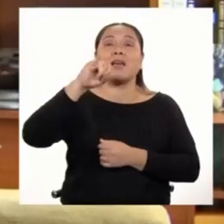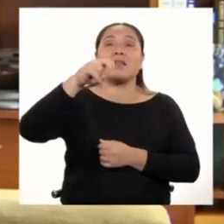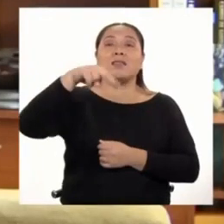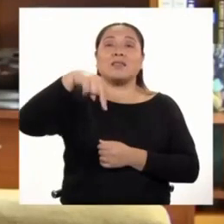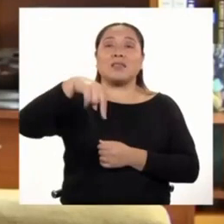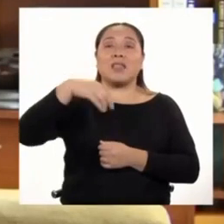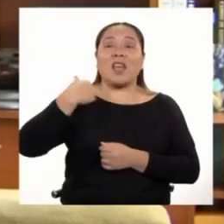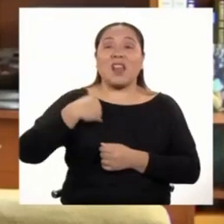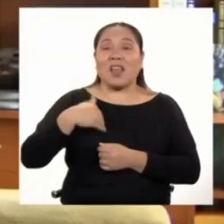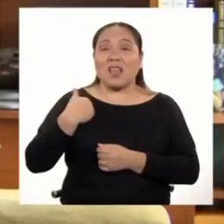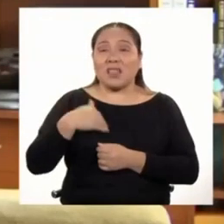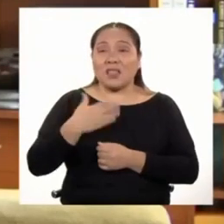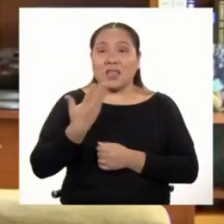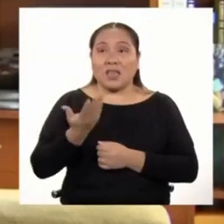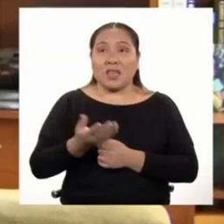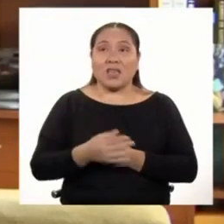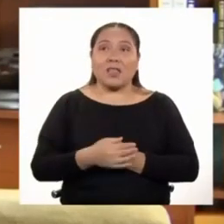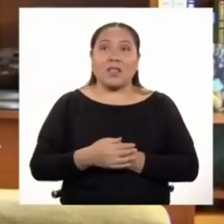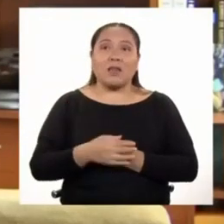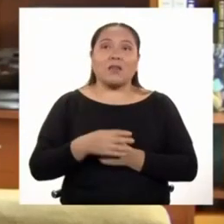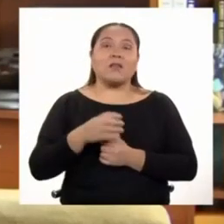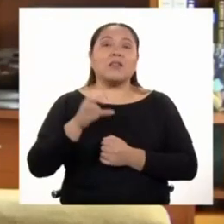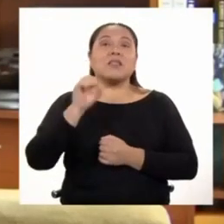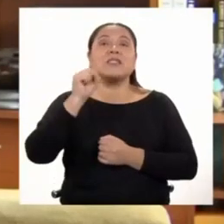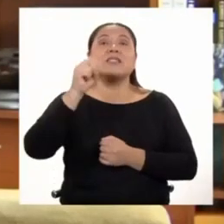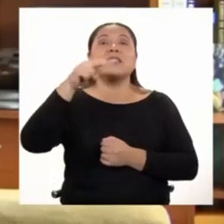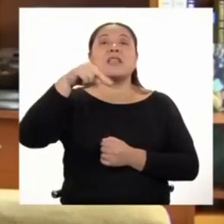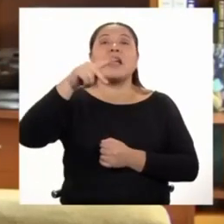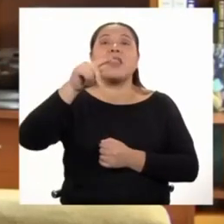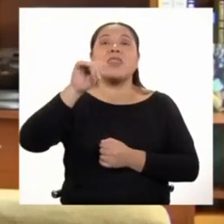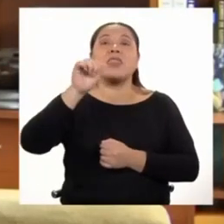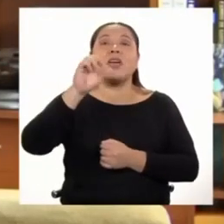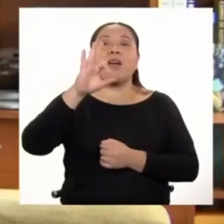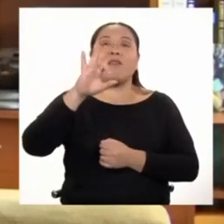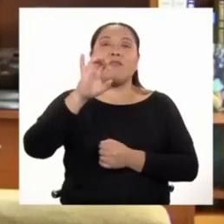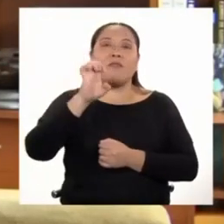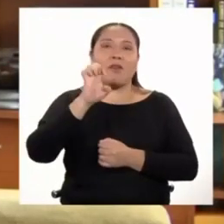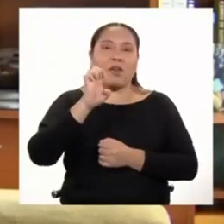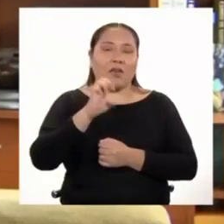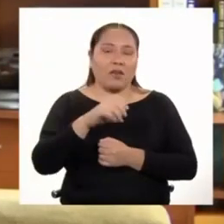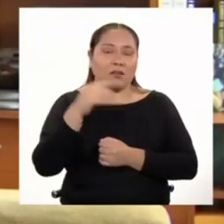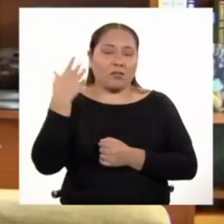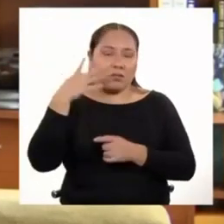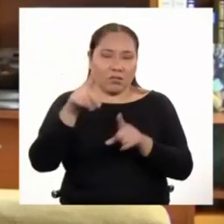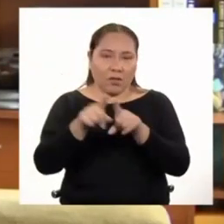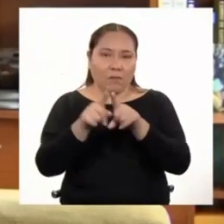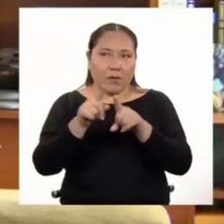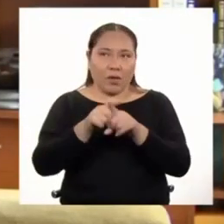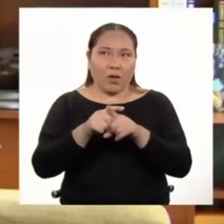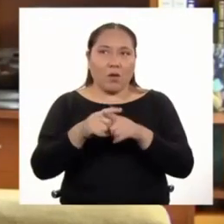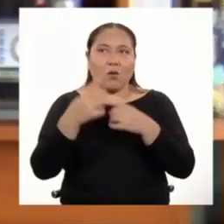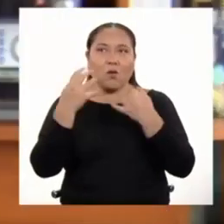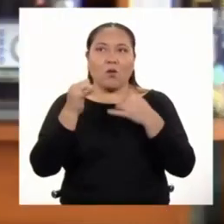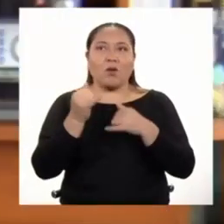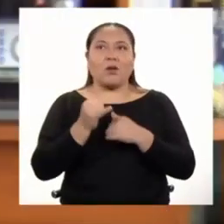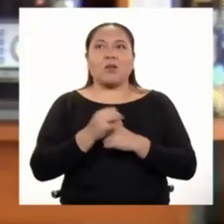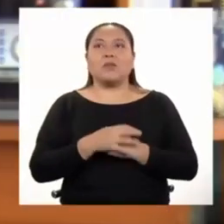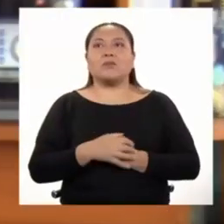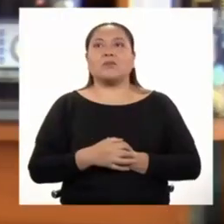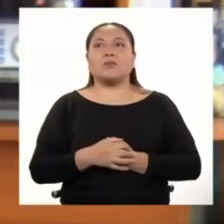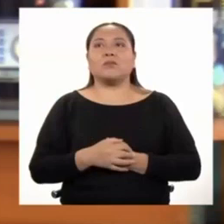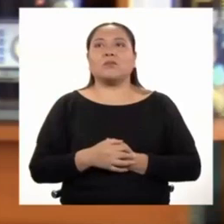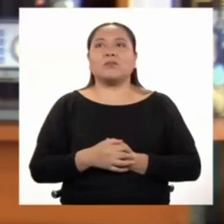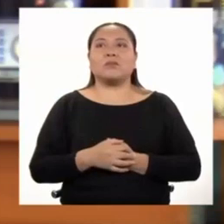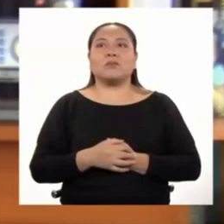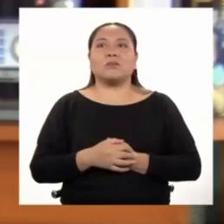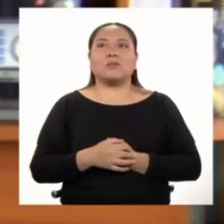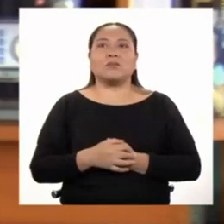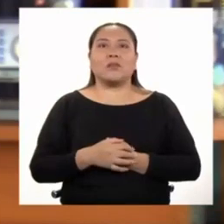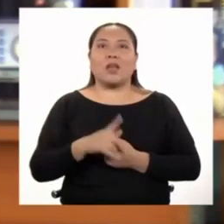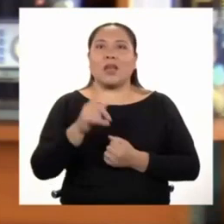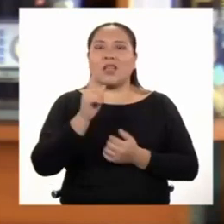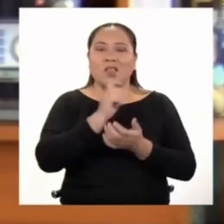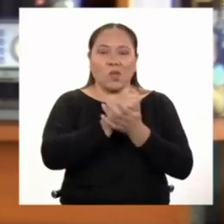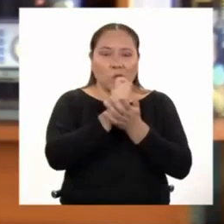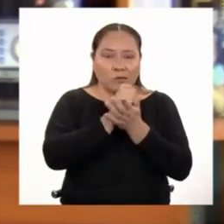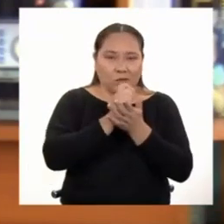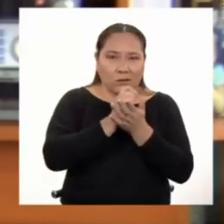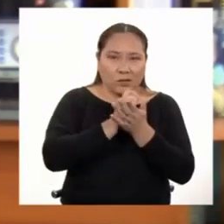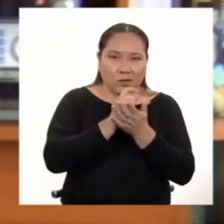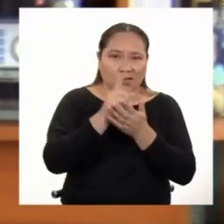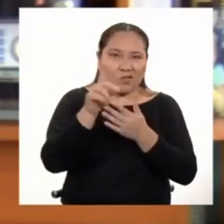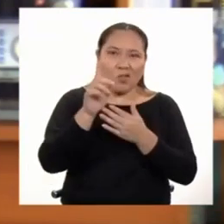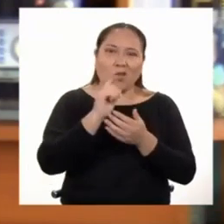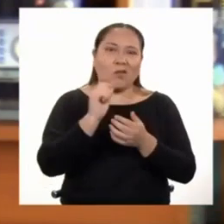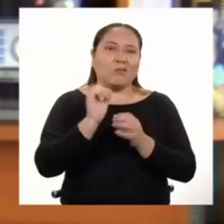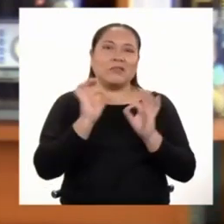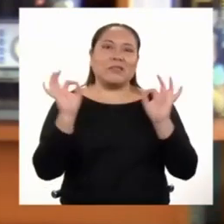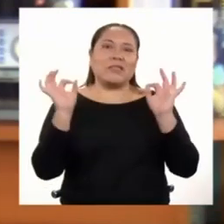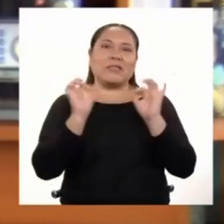Avellaneda, en el Independiente Santa Fe, un jugador de mucha trayectoria. Ahora sí no marcaba ni su cuaderno, ¿no? No marcaba nada,